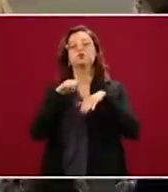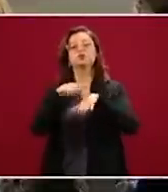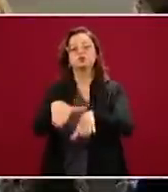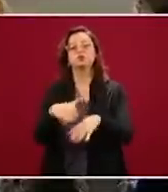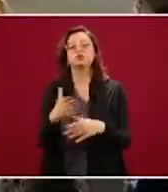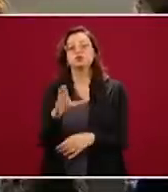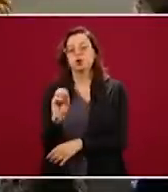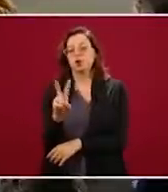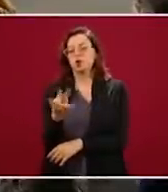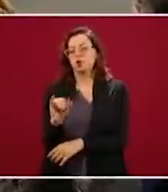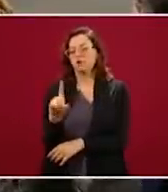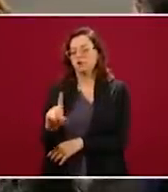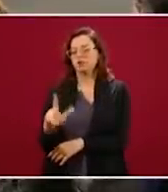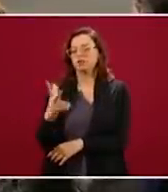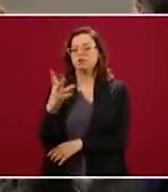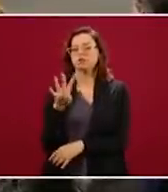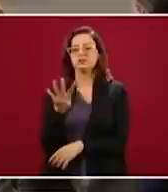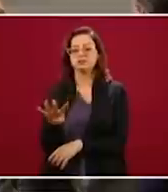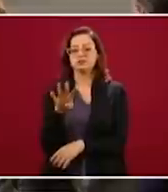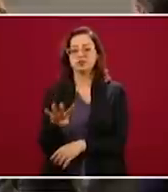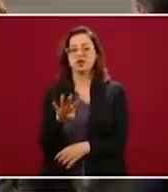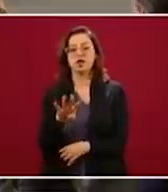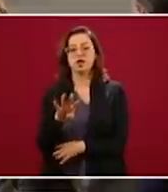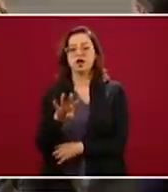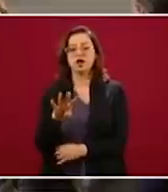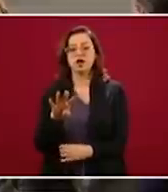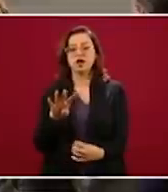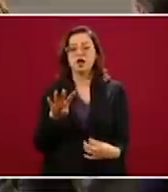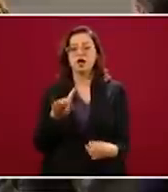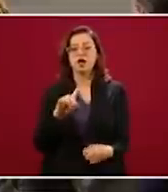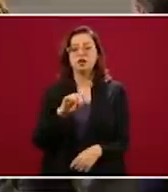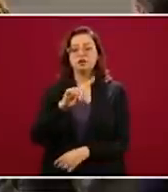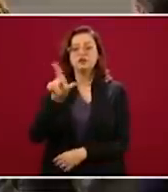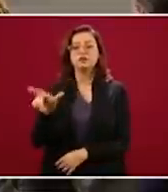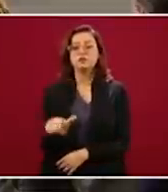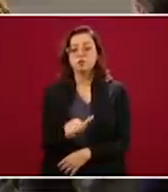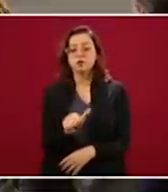a conocer ya la campaña